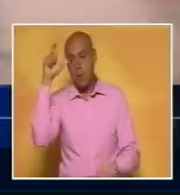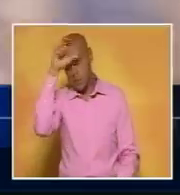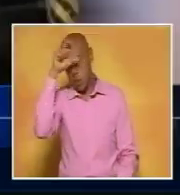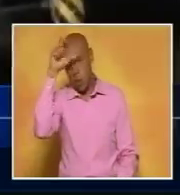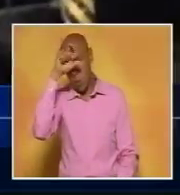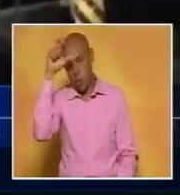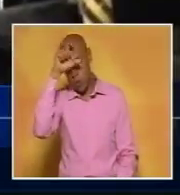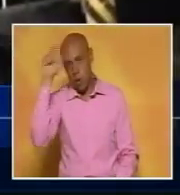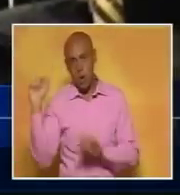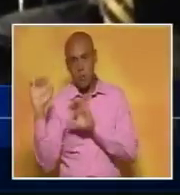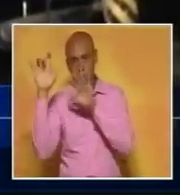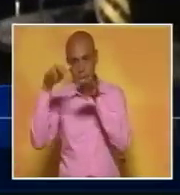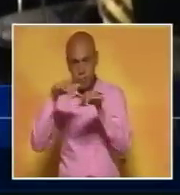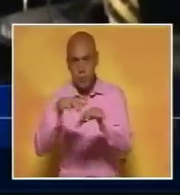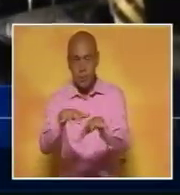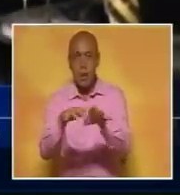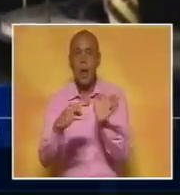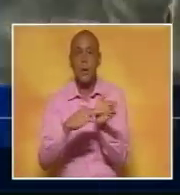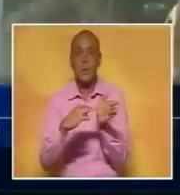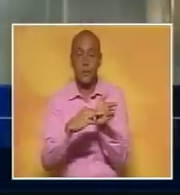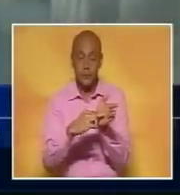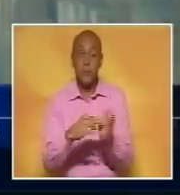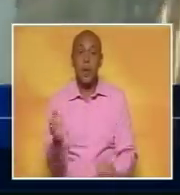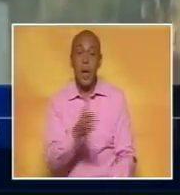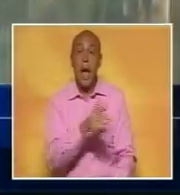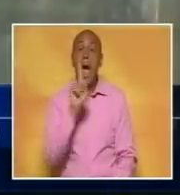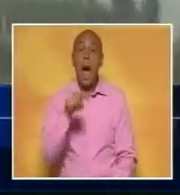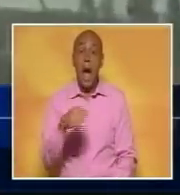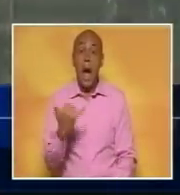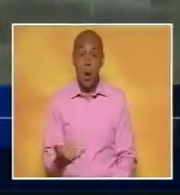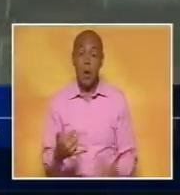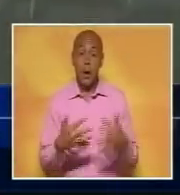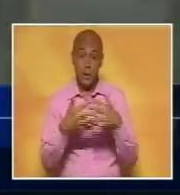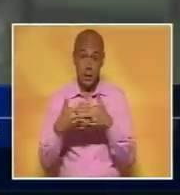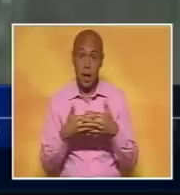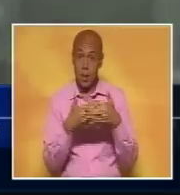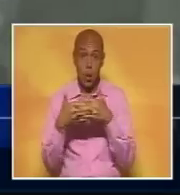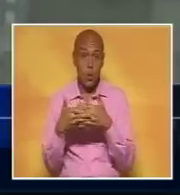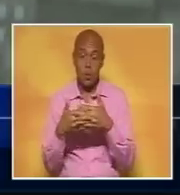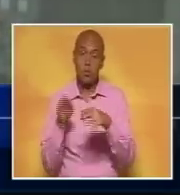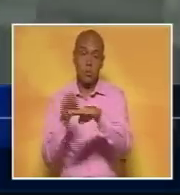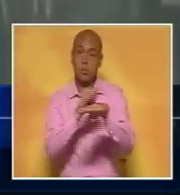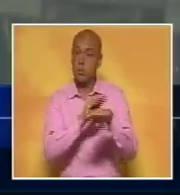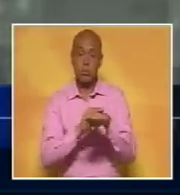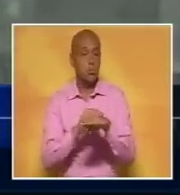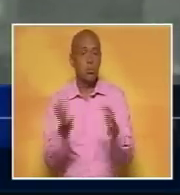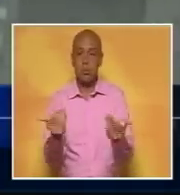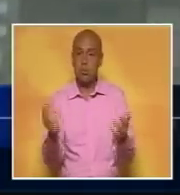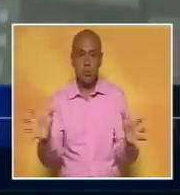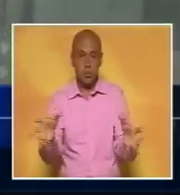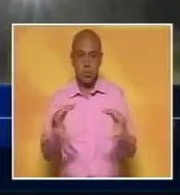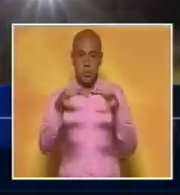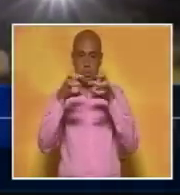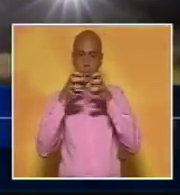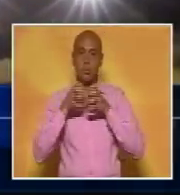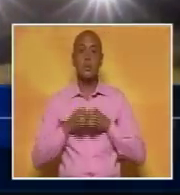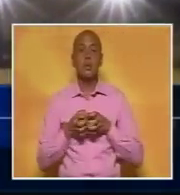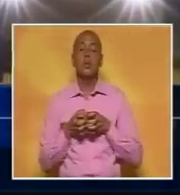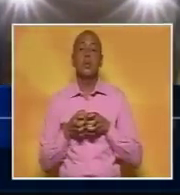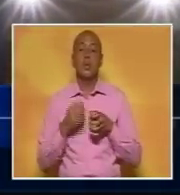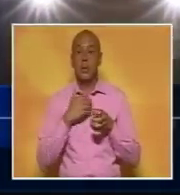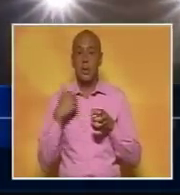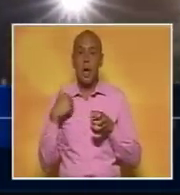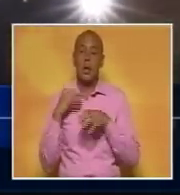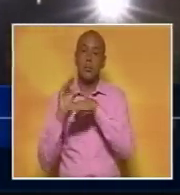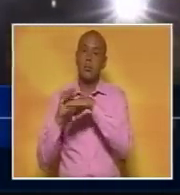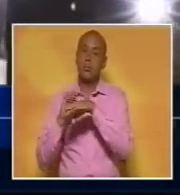país árabe. Mientras tanto, Estados Unidos ha iniciado la retirada de sus soldados de la zona y exige al mismo tiempo que Ankara